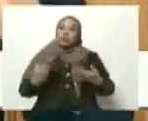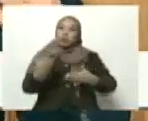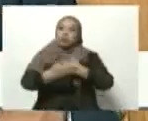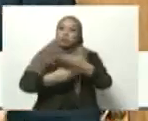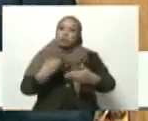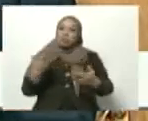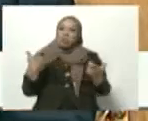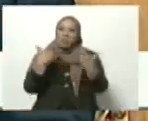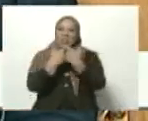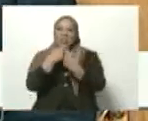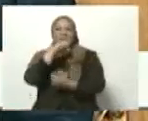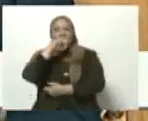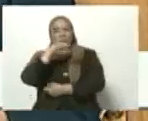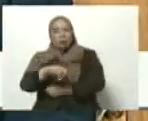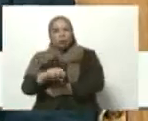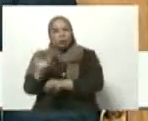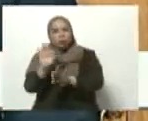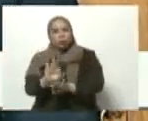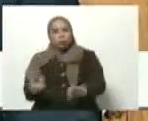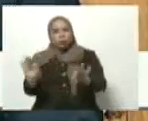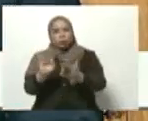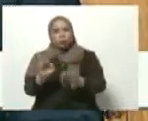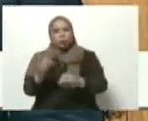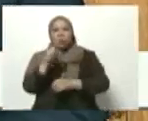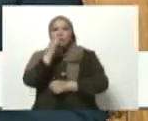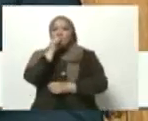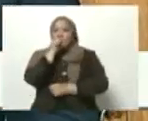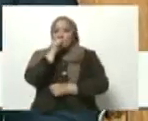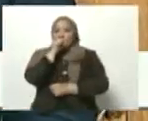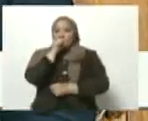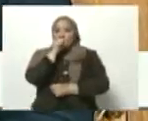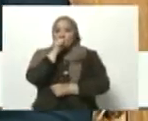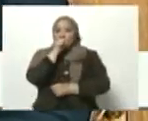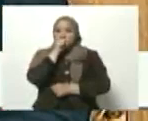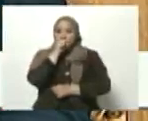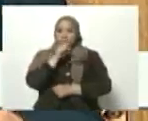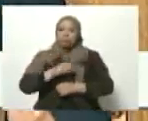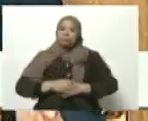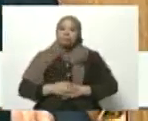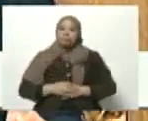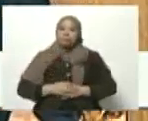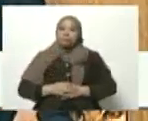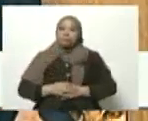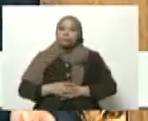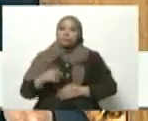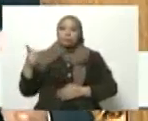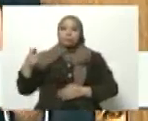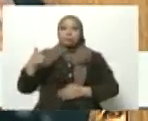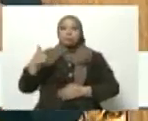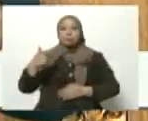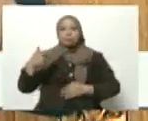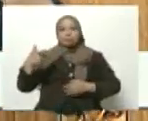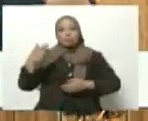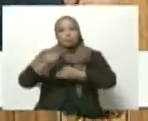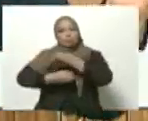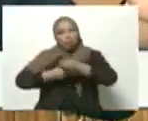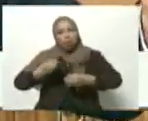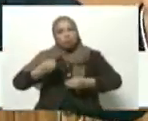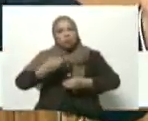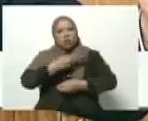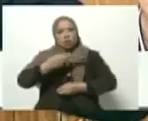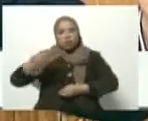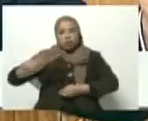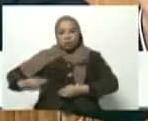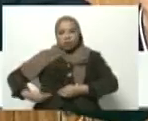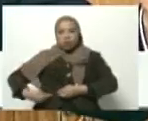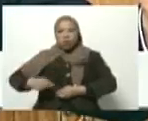el enemigo, donde nunca nadie va. Nixon fue a China, lo llevó Kissinger. Porque lo que Kissinger decía era, le voy a meter una estaca entre